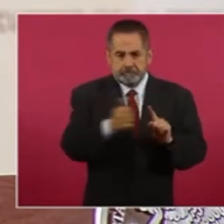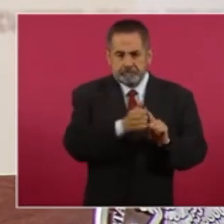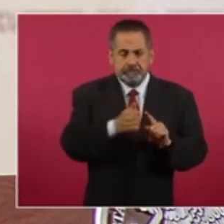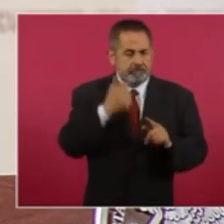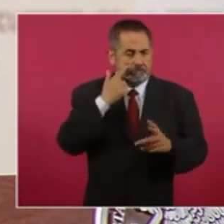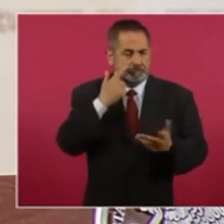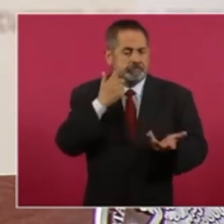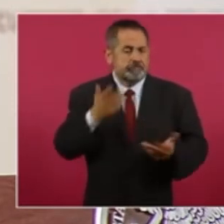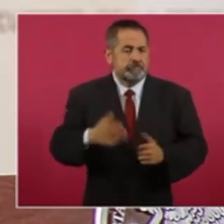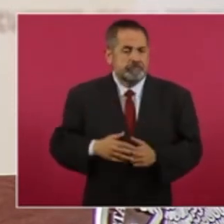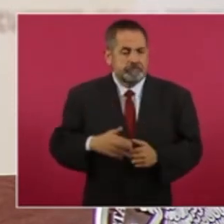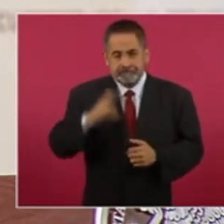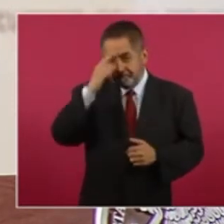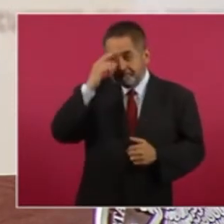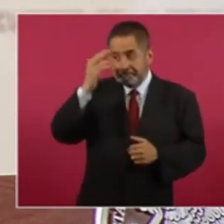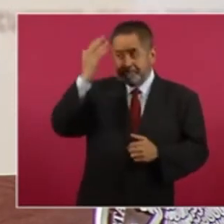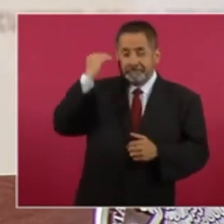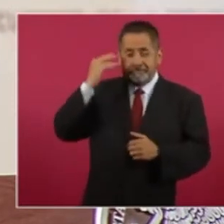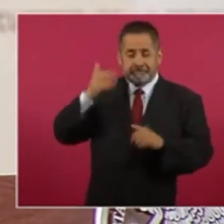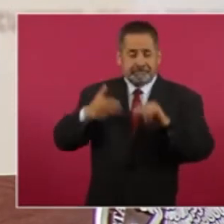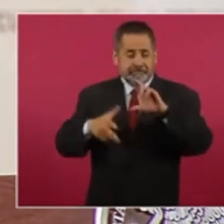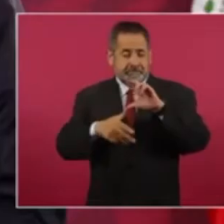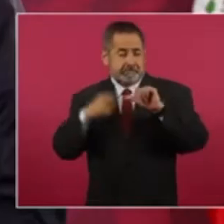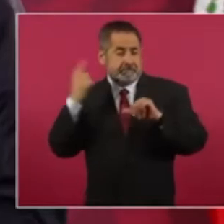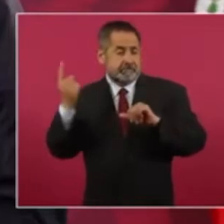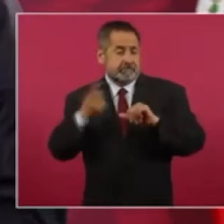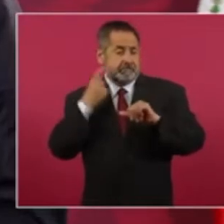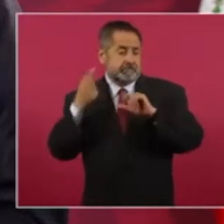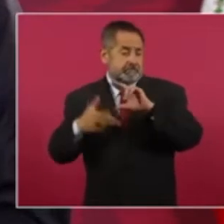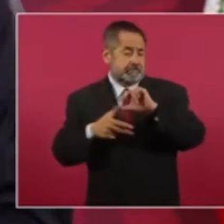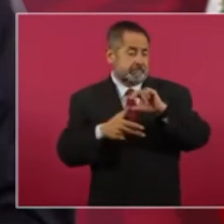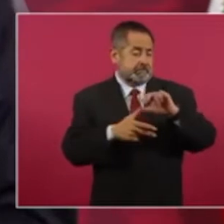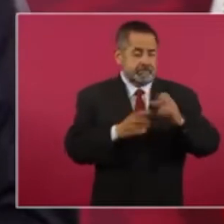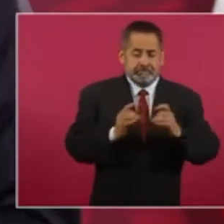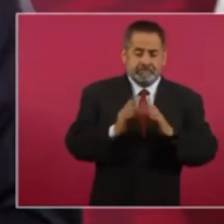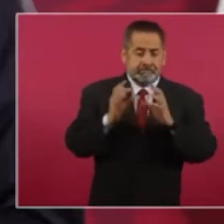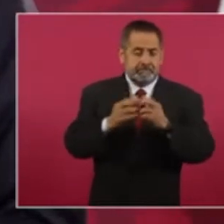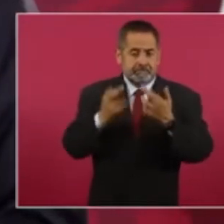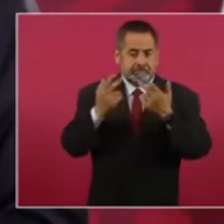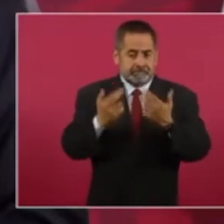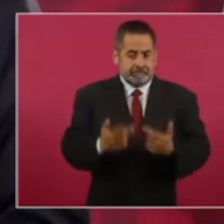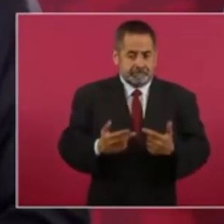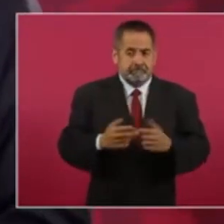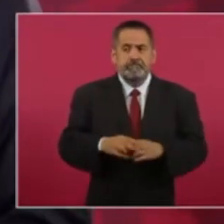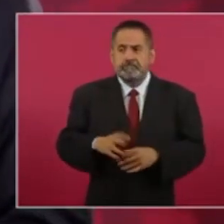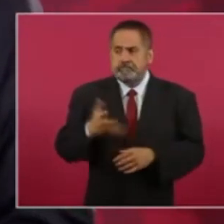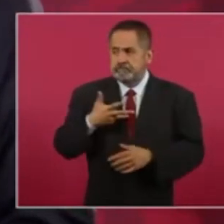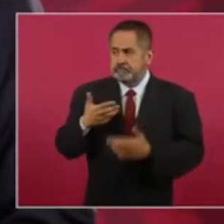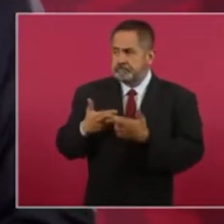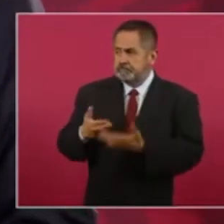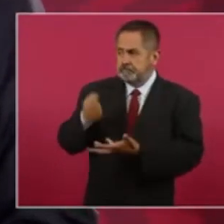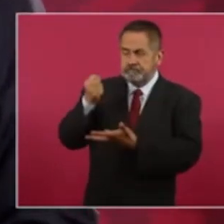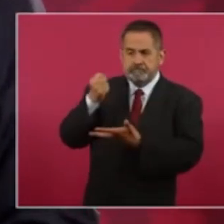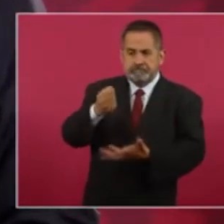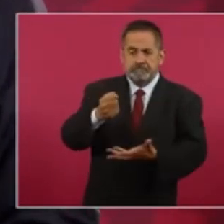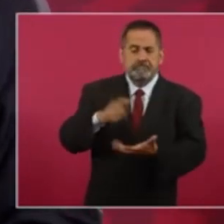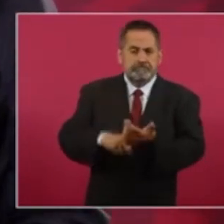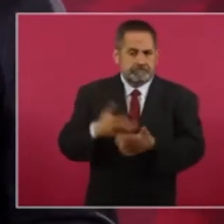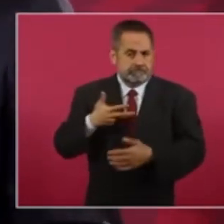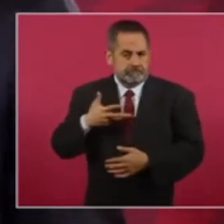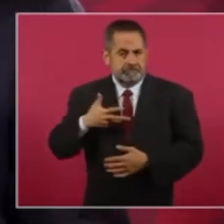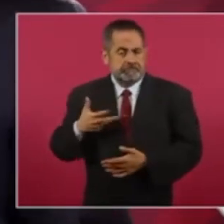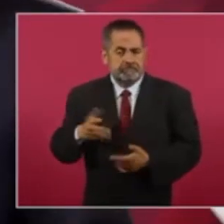que fue afectada por un huracán. Ya se cuenta con los fondos y el gobierno del